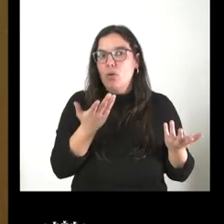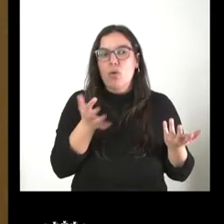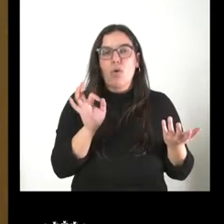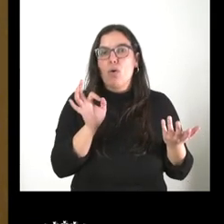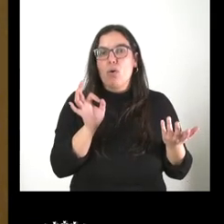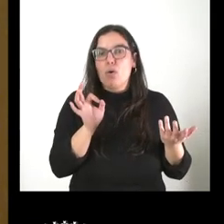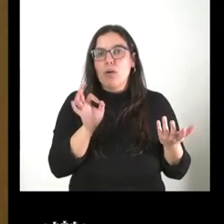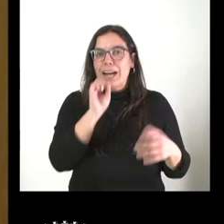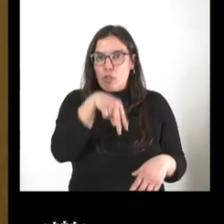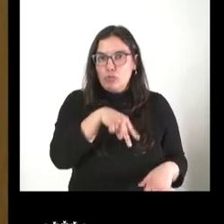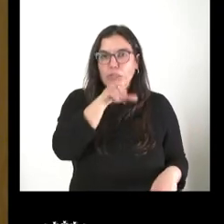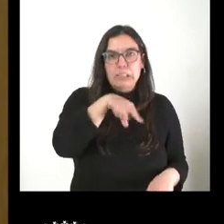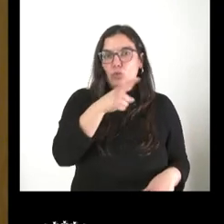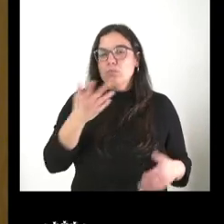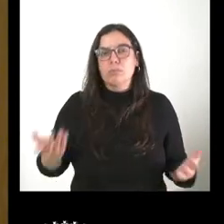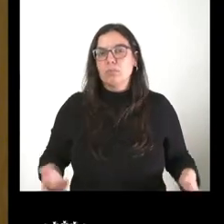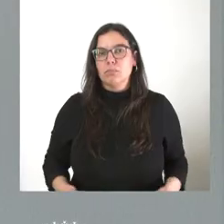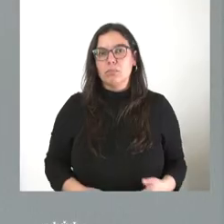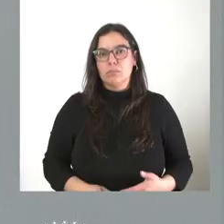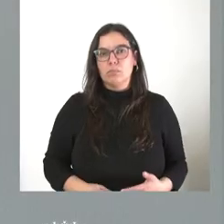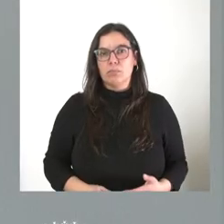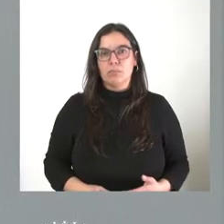Eso es así o no